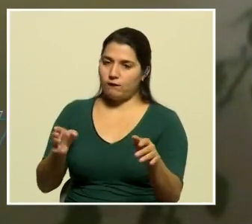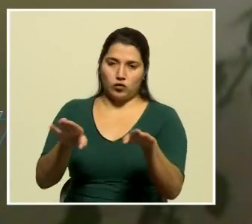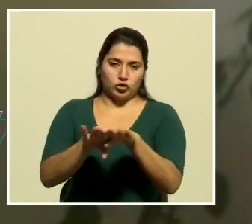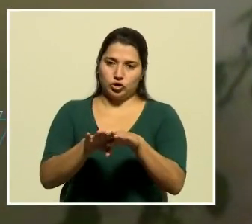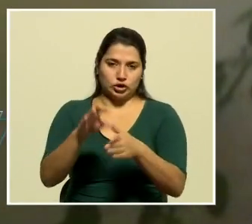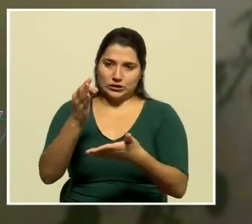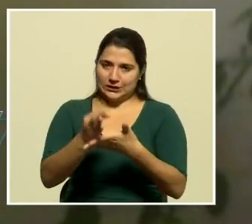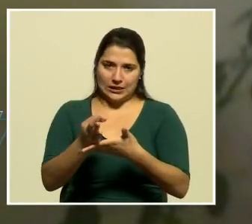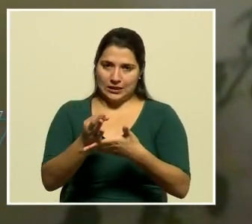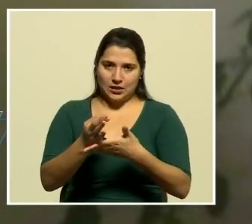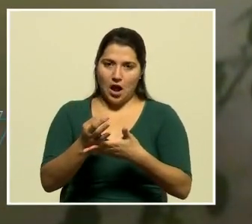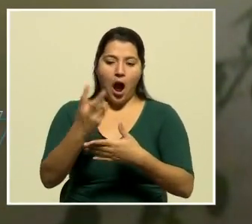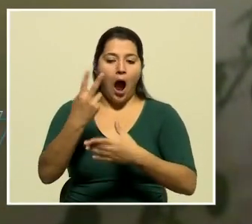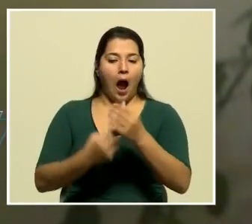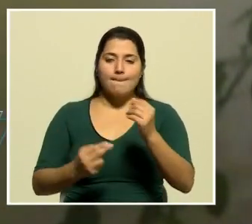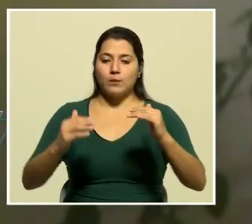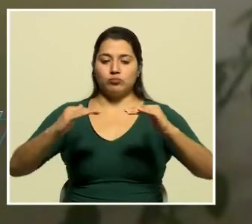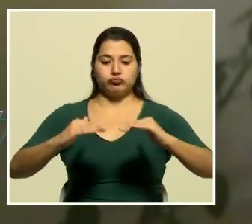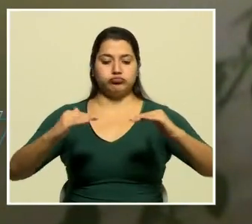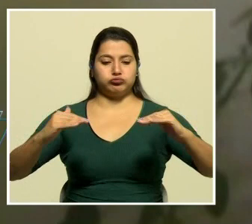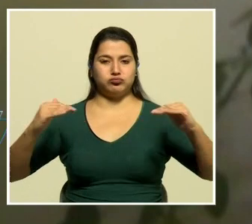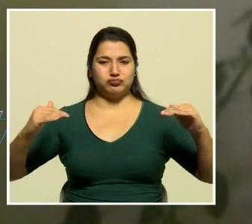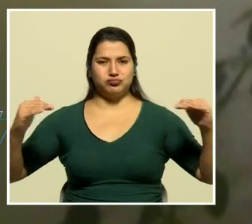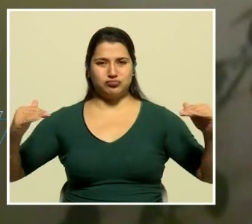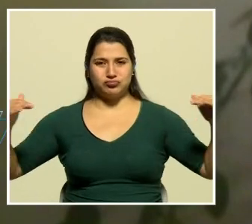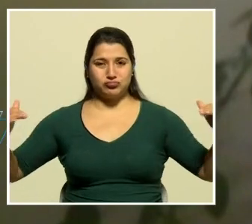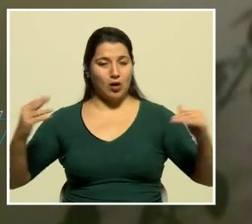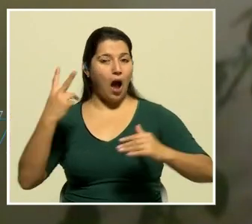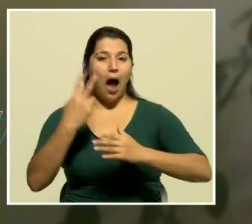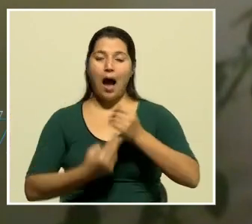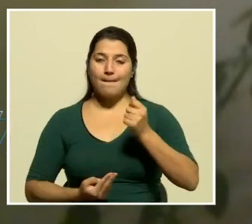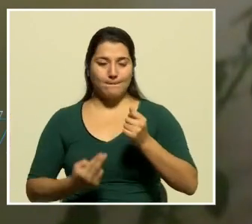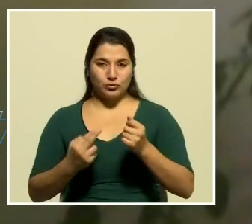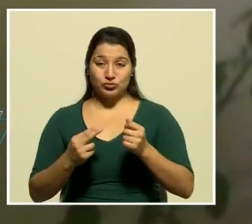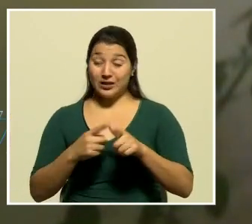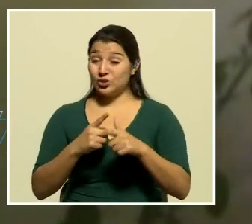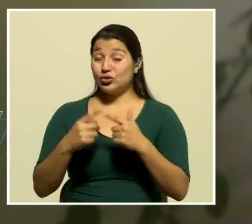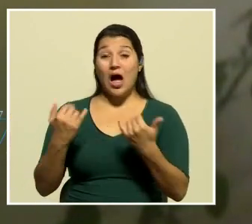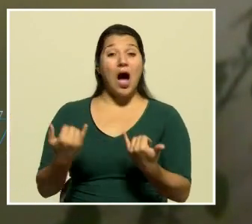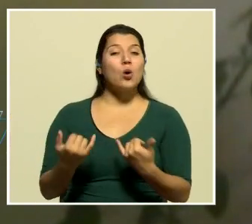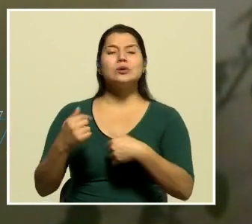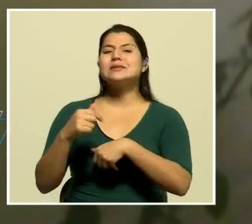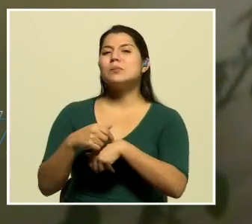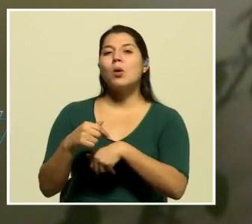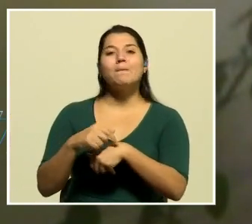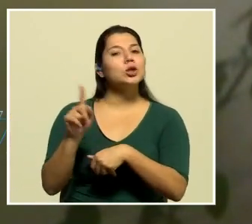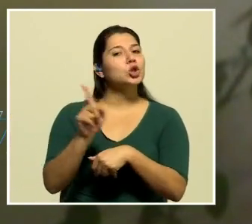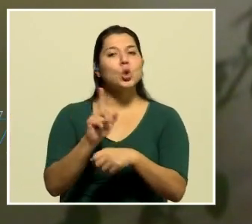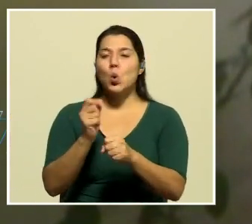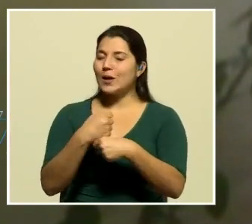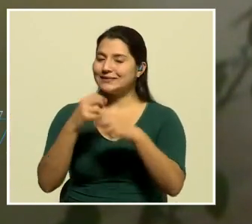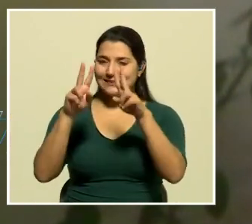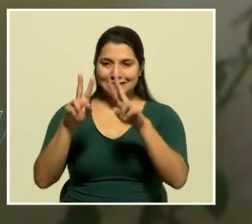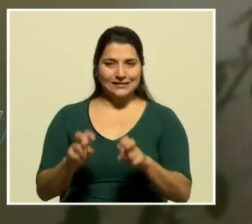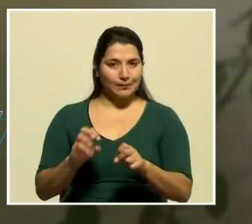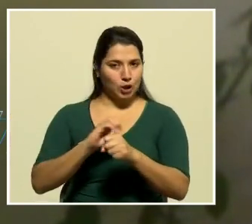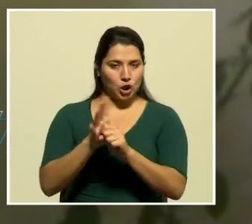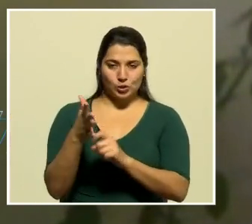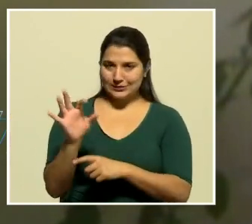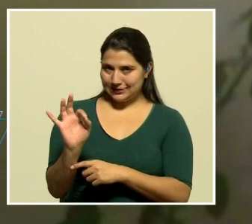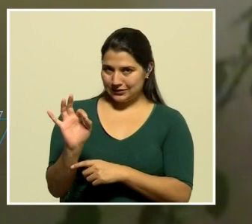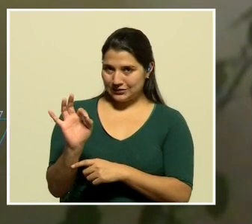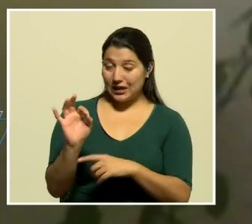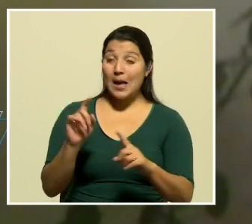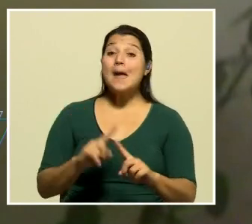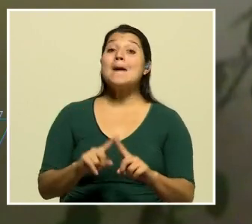del lado de Nicaragua, no están entrando más camiones, entonces ese no es un momento en el que se estén haciendo pruebas. Sin